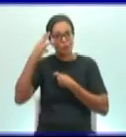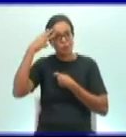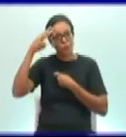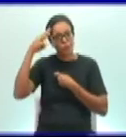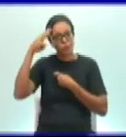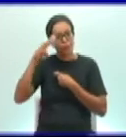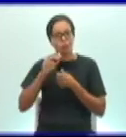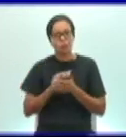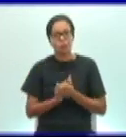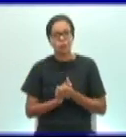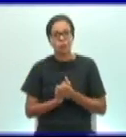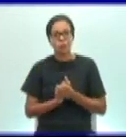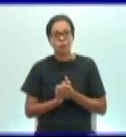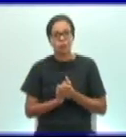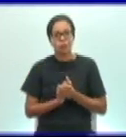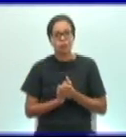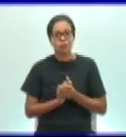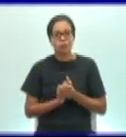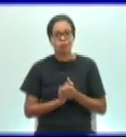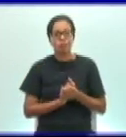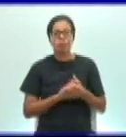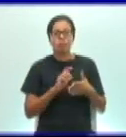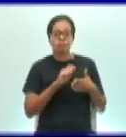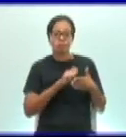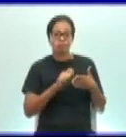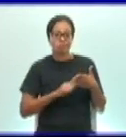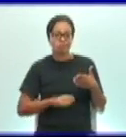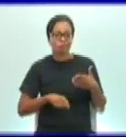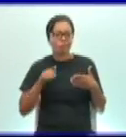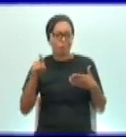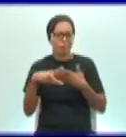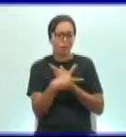redactado, porque es un documento histórico, en la emigración en México en